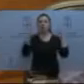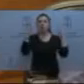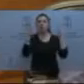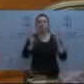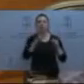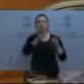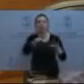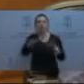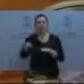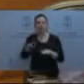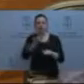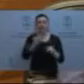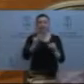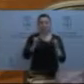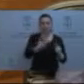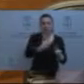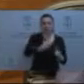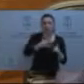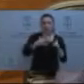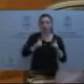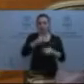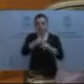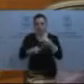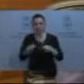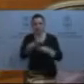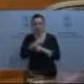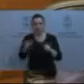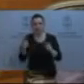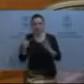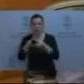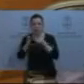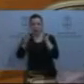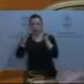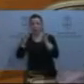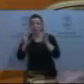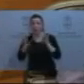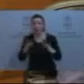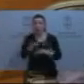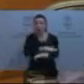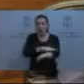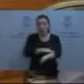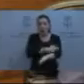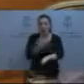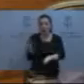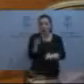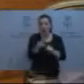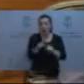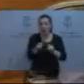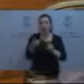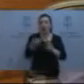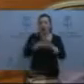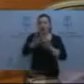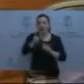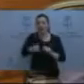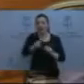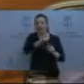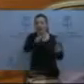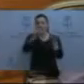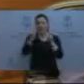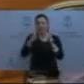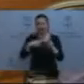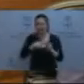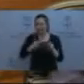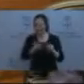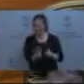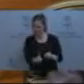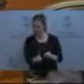ni de los ayuntamientos, ni de las familias, ni de la comunidad educativa. Pero es que un gobierno tiene que afrontar los temas que también son desagradables.